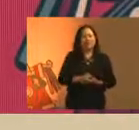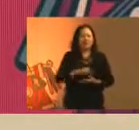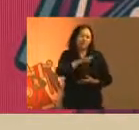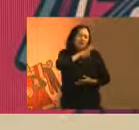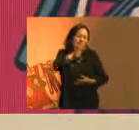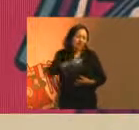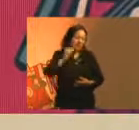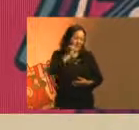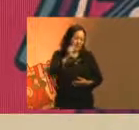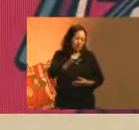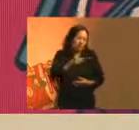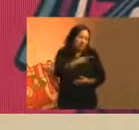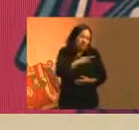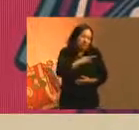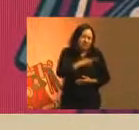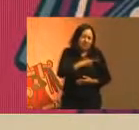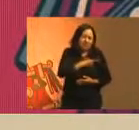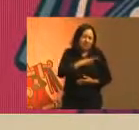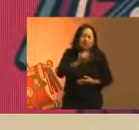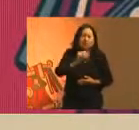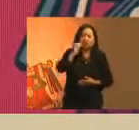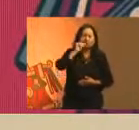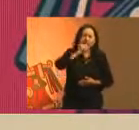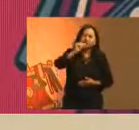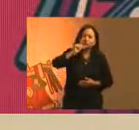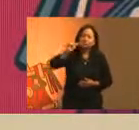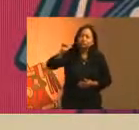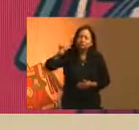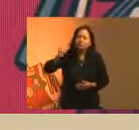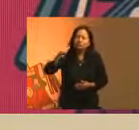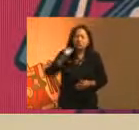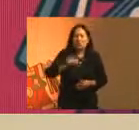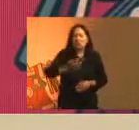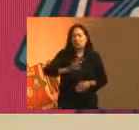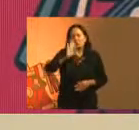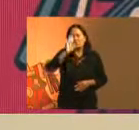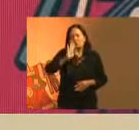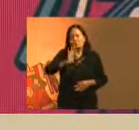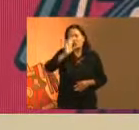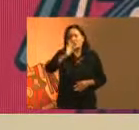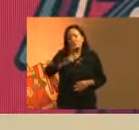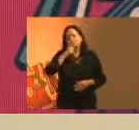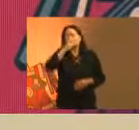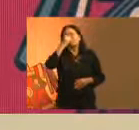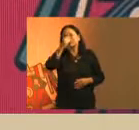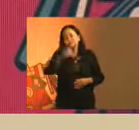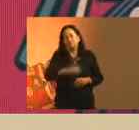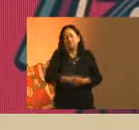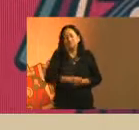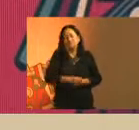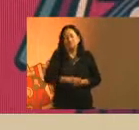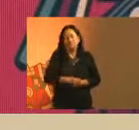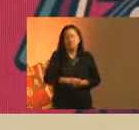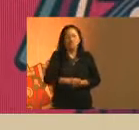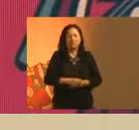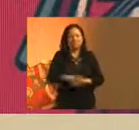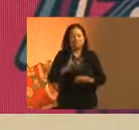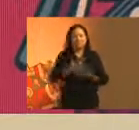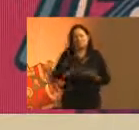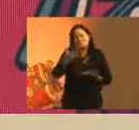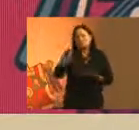solo el solemne abejorro vuelve a su discurso eterno y allá en la oquedad del guaje sitio de